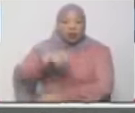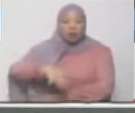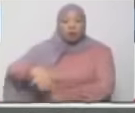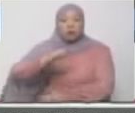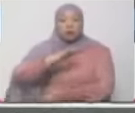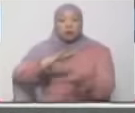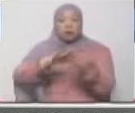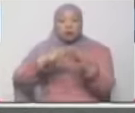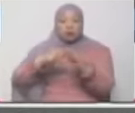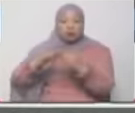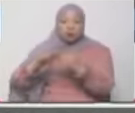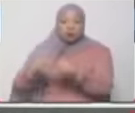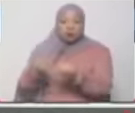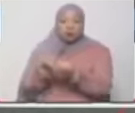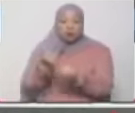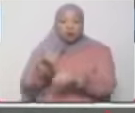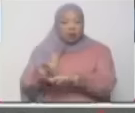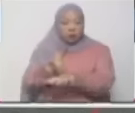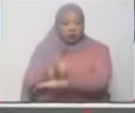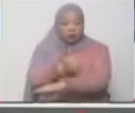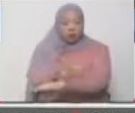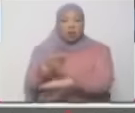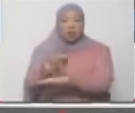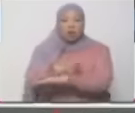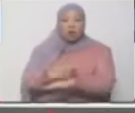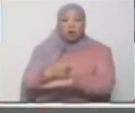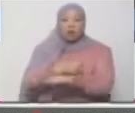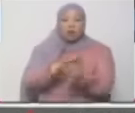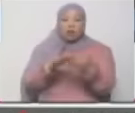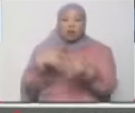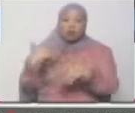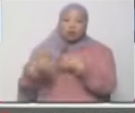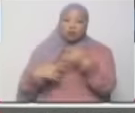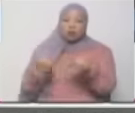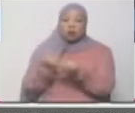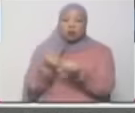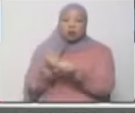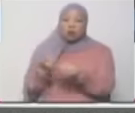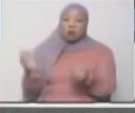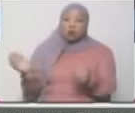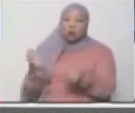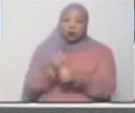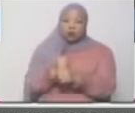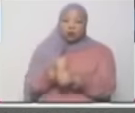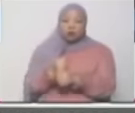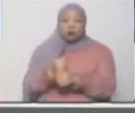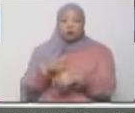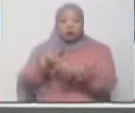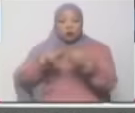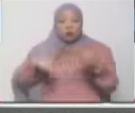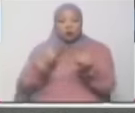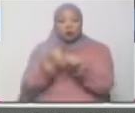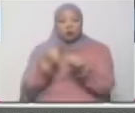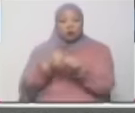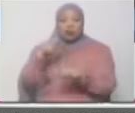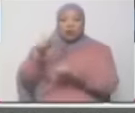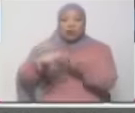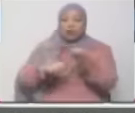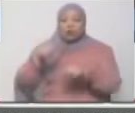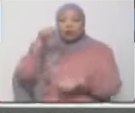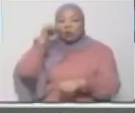del autogobierno, del gobierno comunal, que hayamos encontrado el camino de la conformación de los circuitos